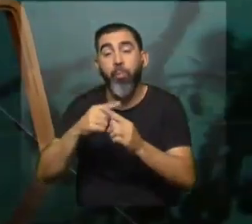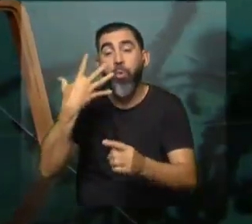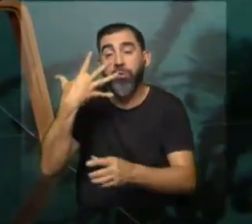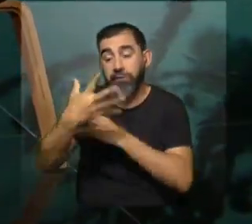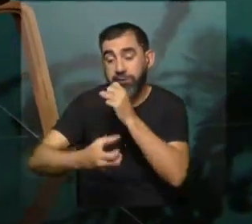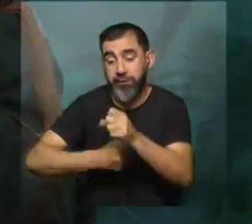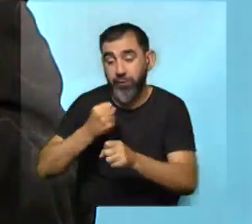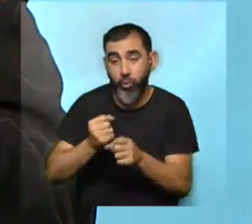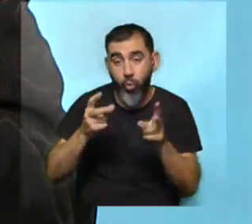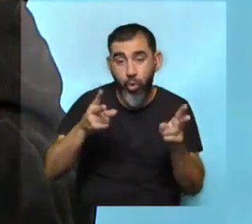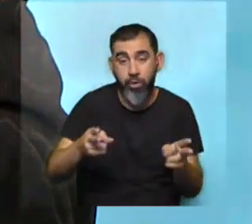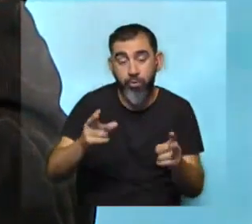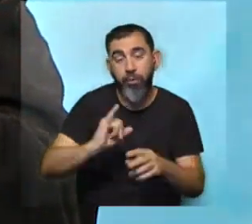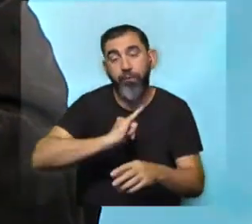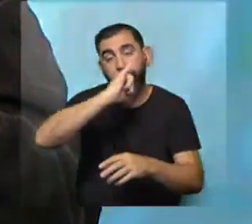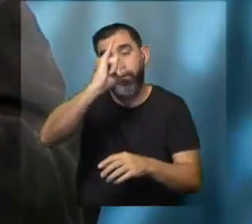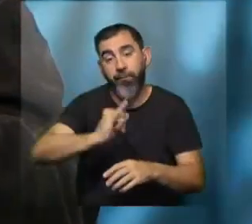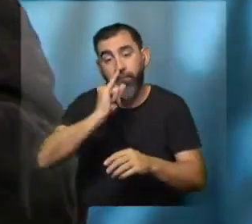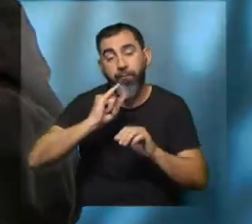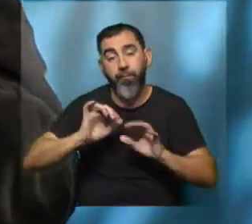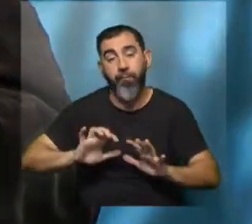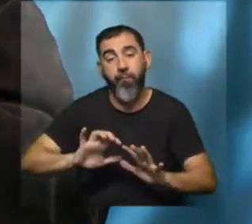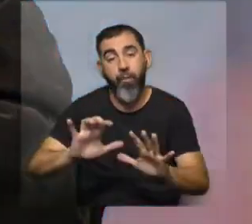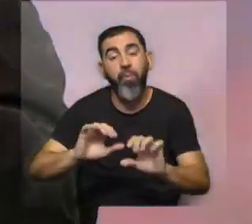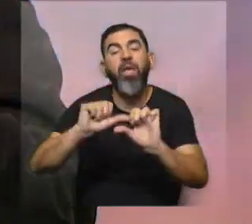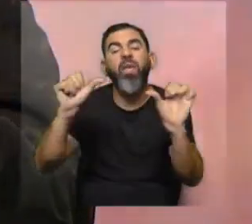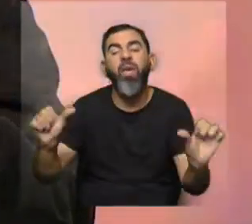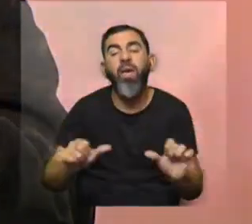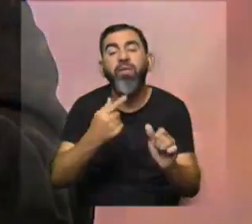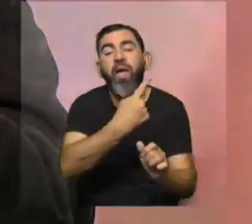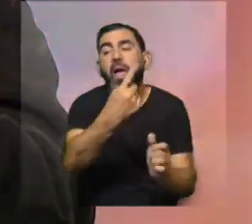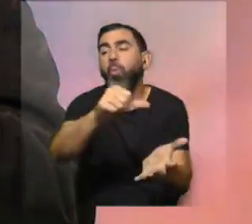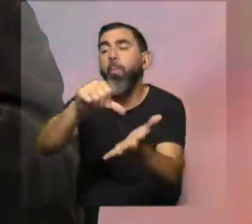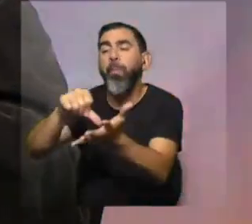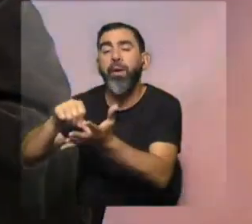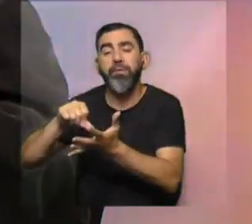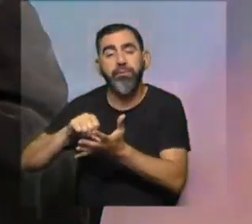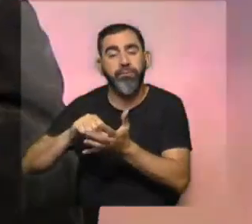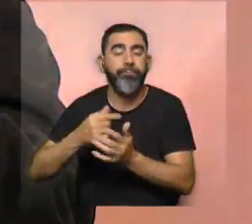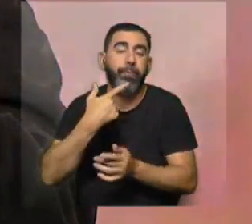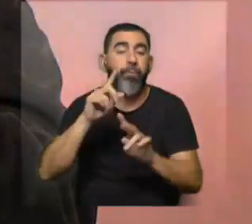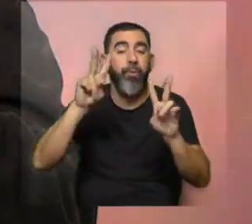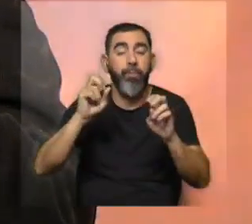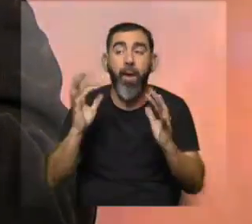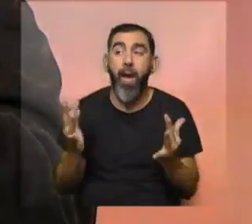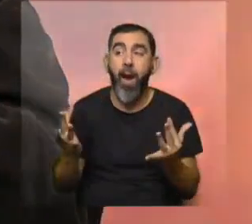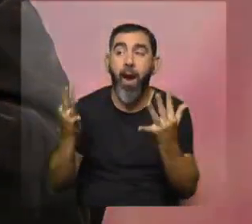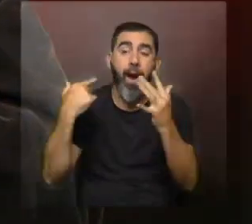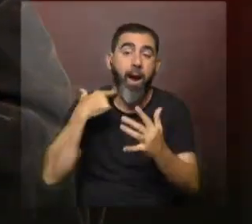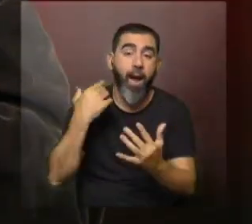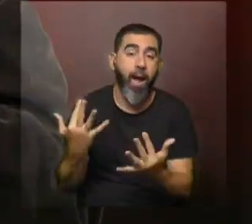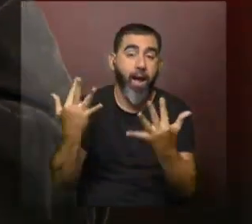años, hacer un informe sobre cuáles son los pasos que está haciendo en cuanto a emisiones de gases de efecto